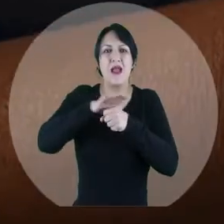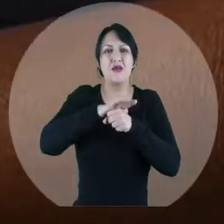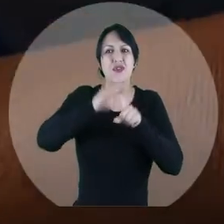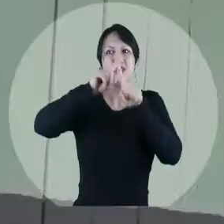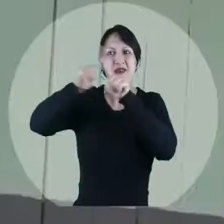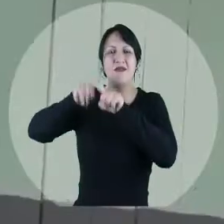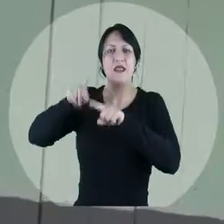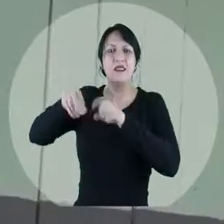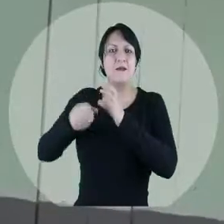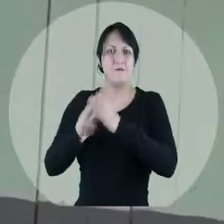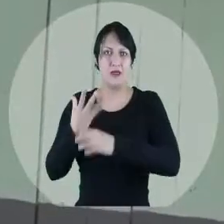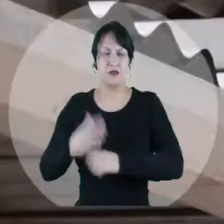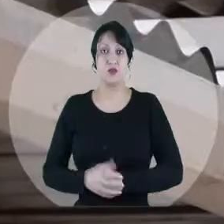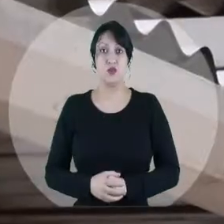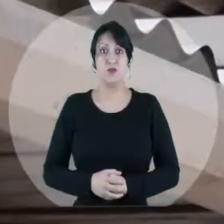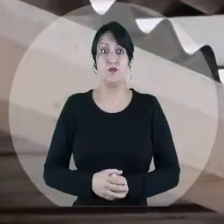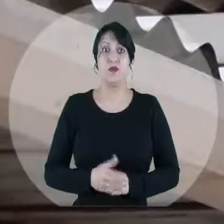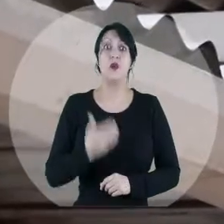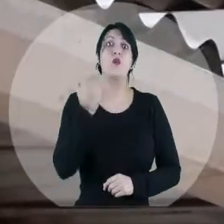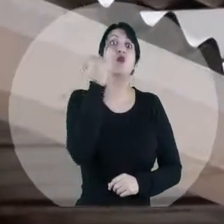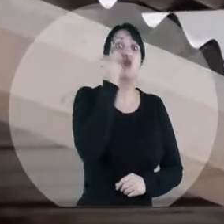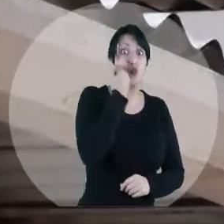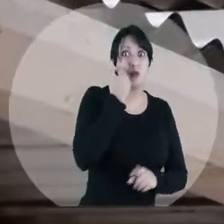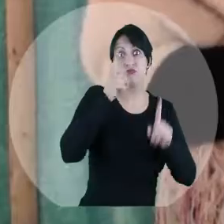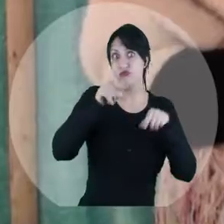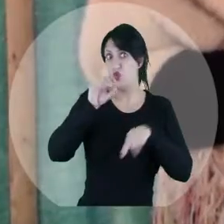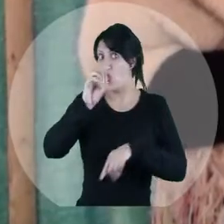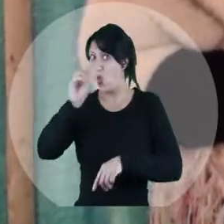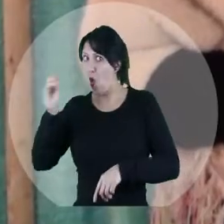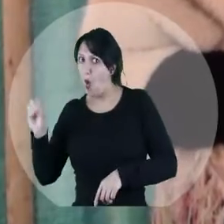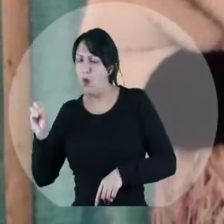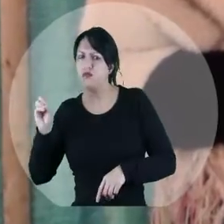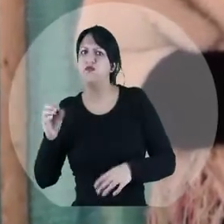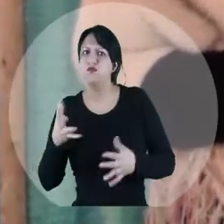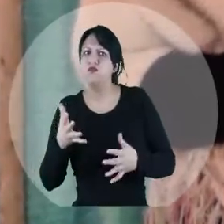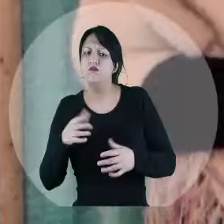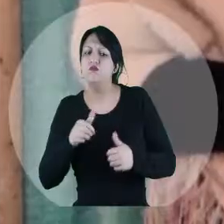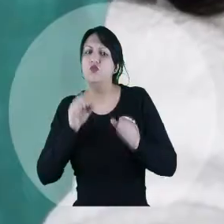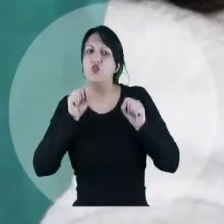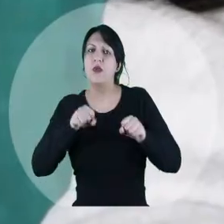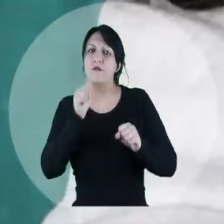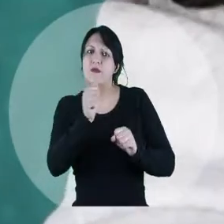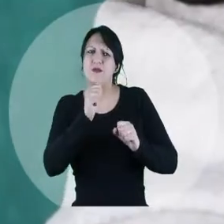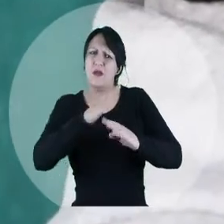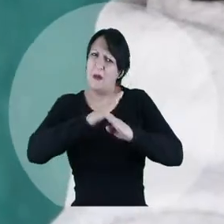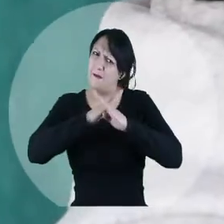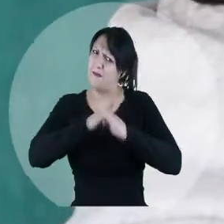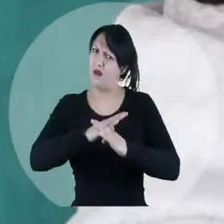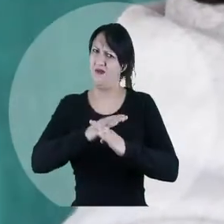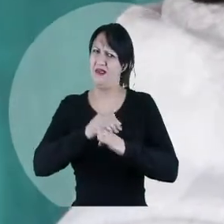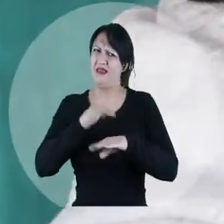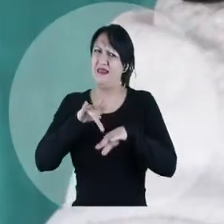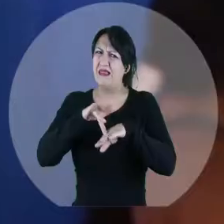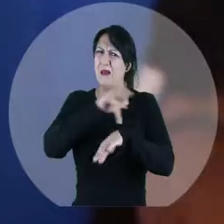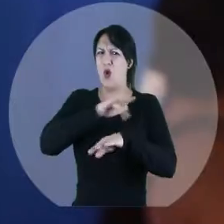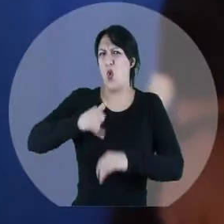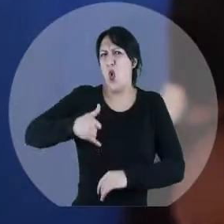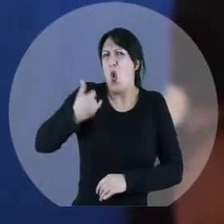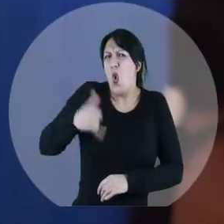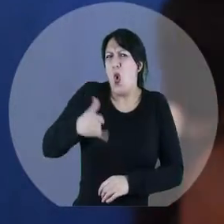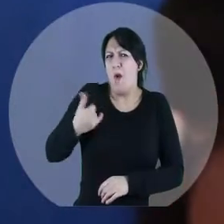médicos en los lugares más vulnerables de la ciudad de Pasto. Esto tanto para las mujeres como para los hombres, con el fin de